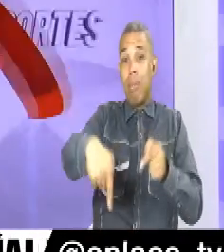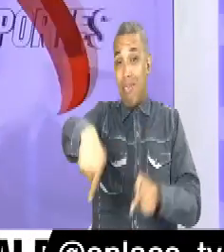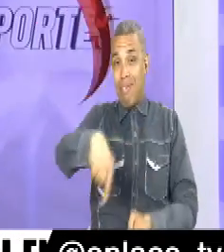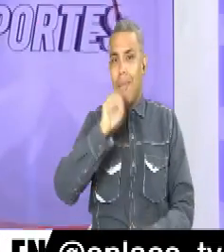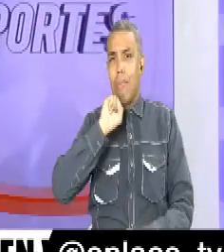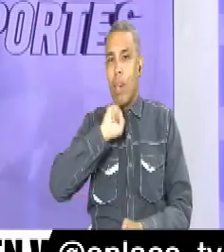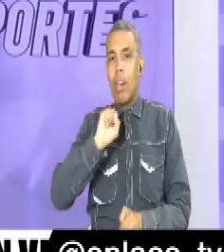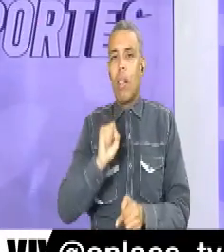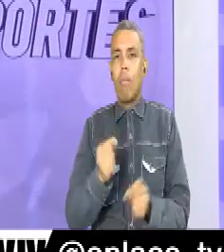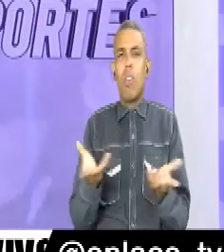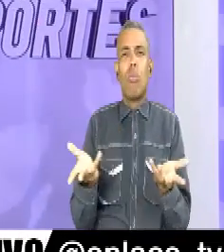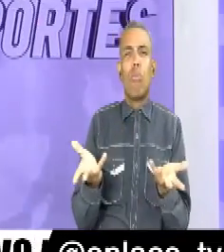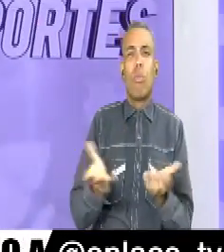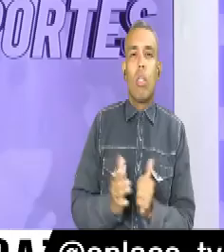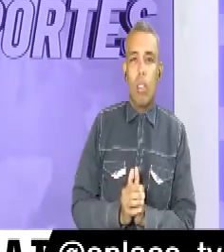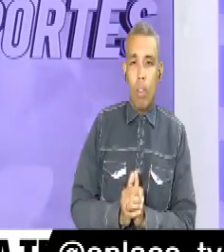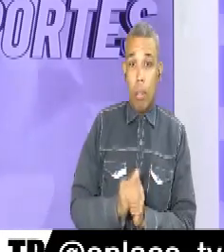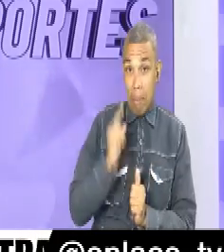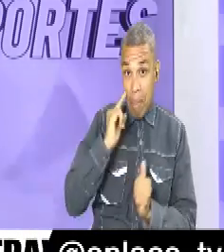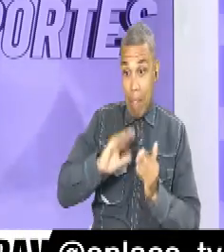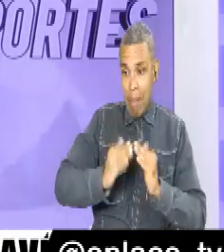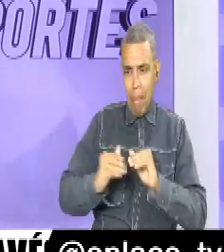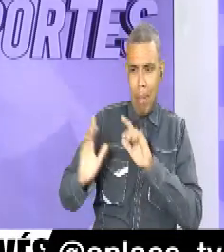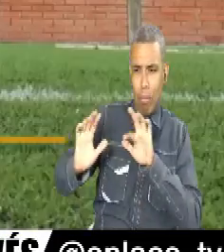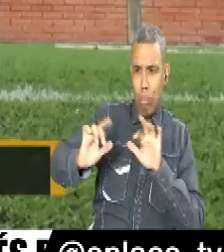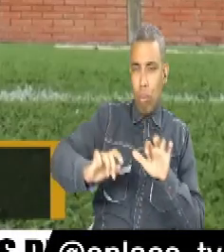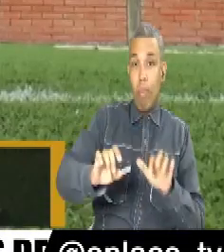el evento tuvo participación femenina.